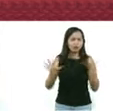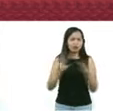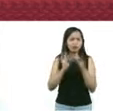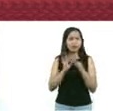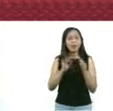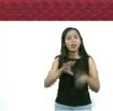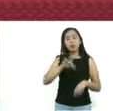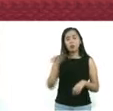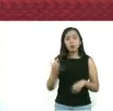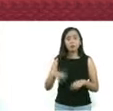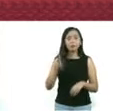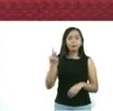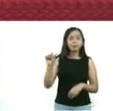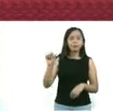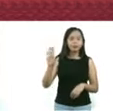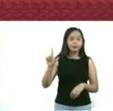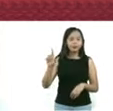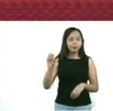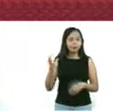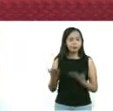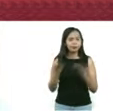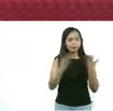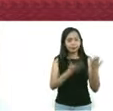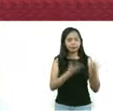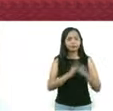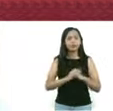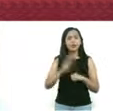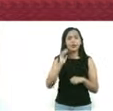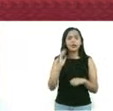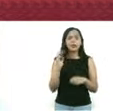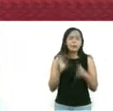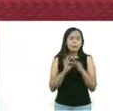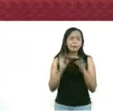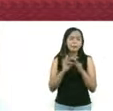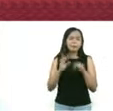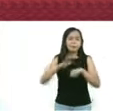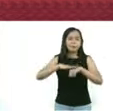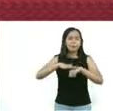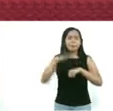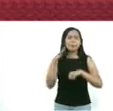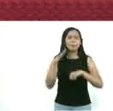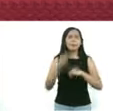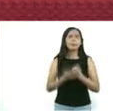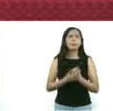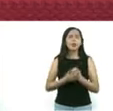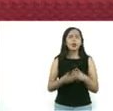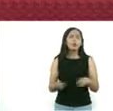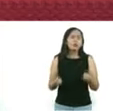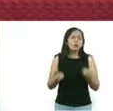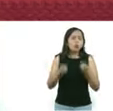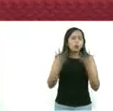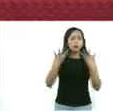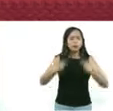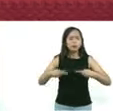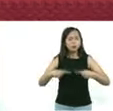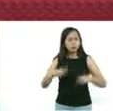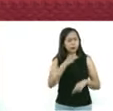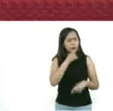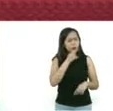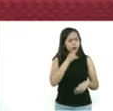Pablo Vázquez, que es subsecretario de Participación Ciudadana de la Secretaría, nos va a decir cuántos elementos y cómo va a estar